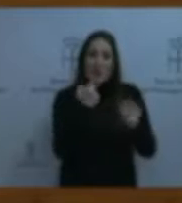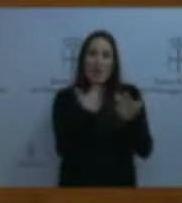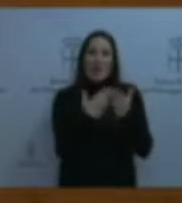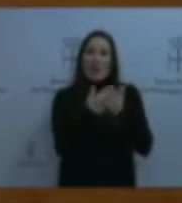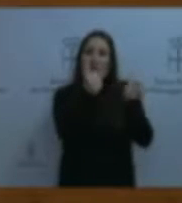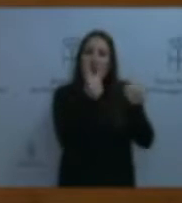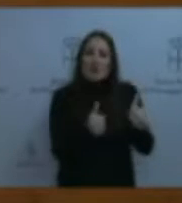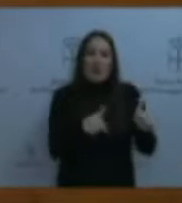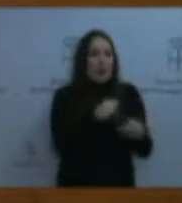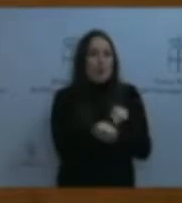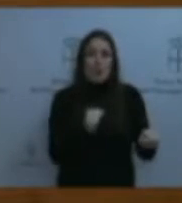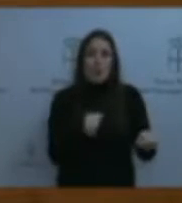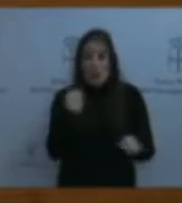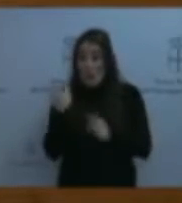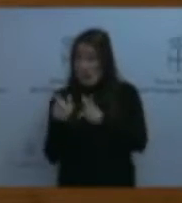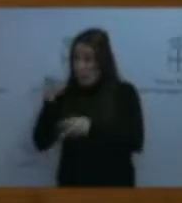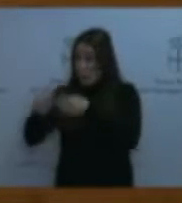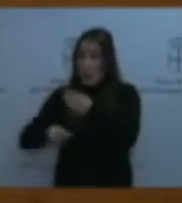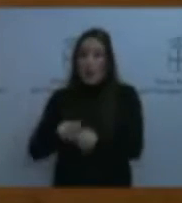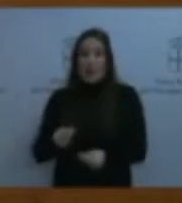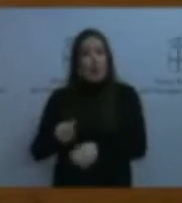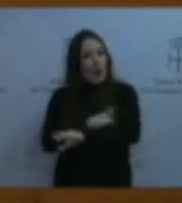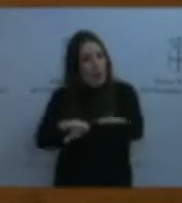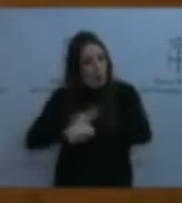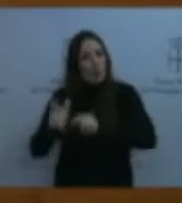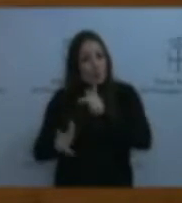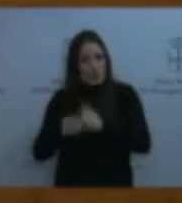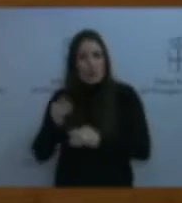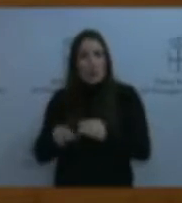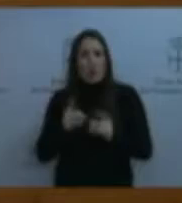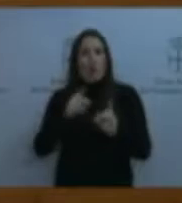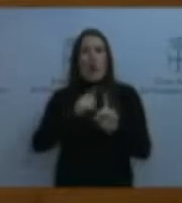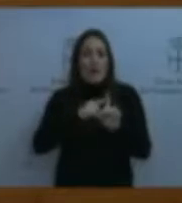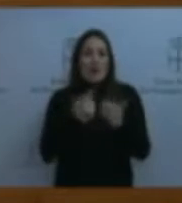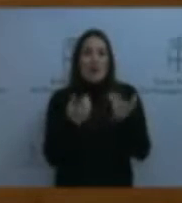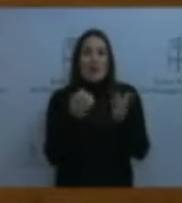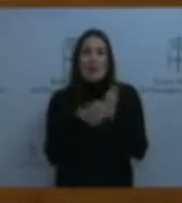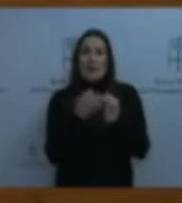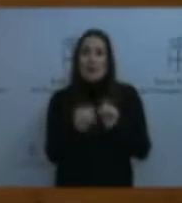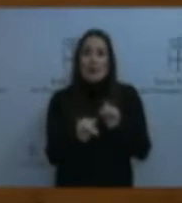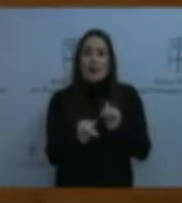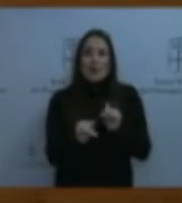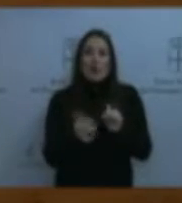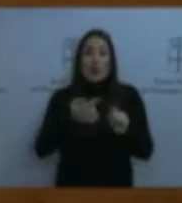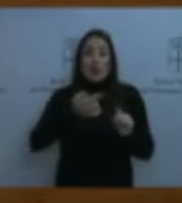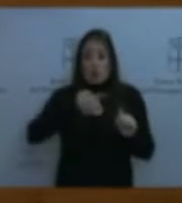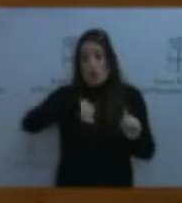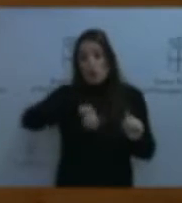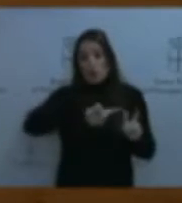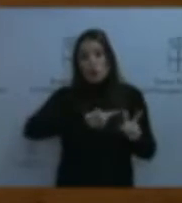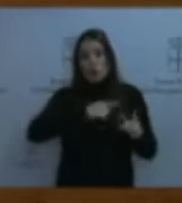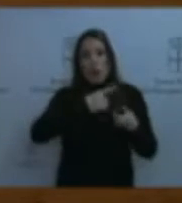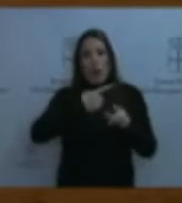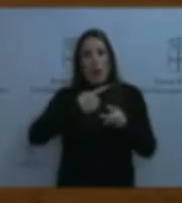hecho el País Vasco. ¿Sí? El Gobierno vasco lo ha hecho, tiene un label de calidad. Nosotros tenemos para esos alimentos